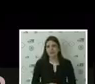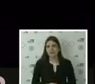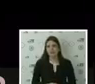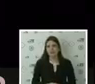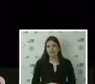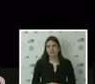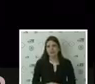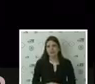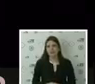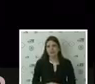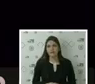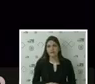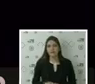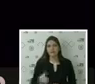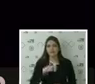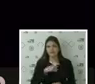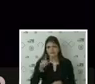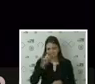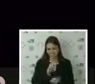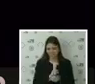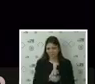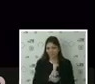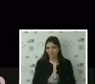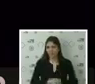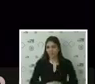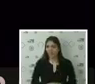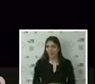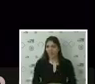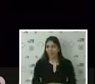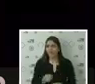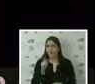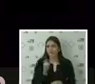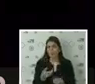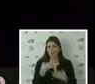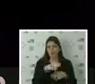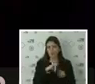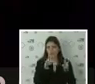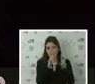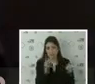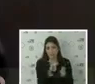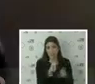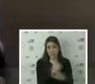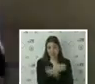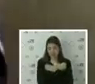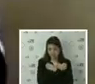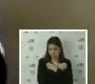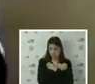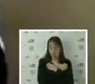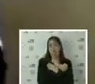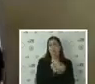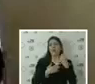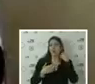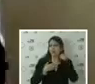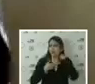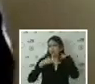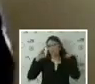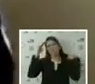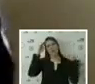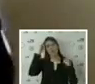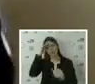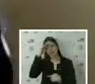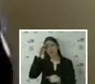Buenos días. Yo en el reto en el ámbito educativo pienso personalmente que lo